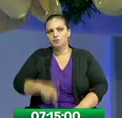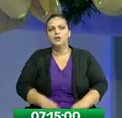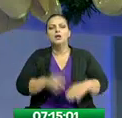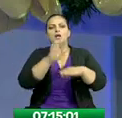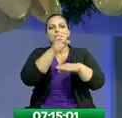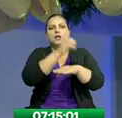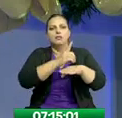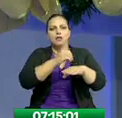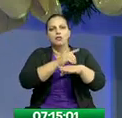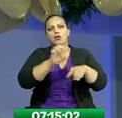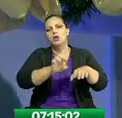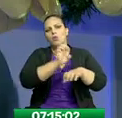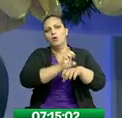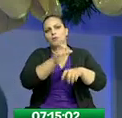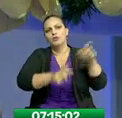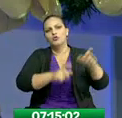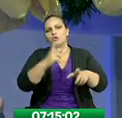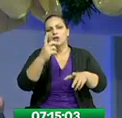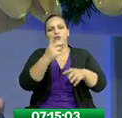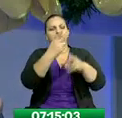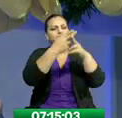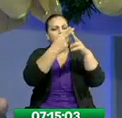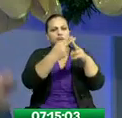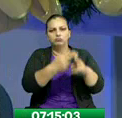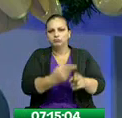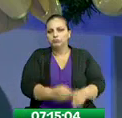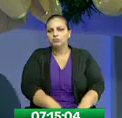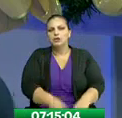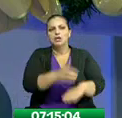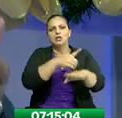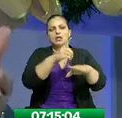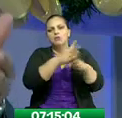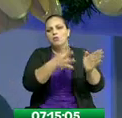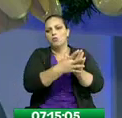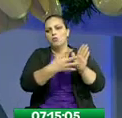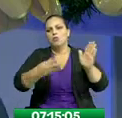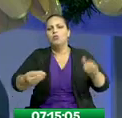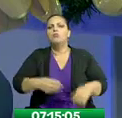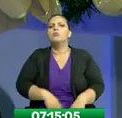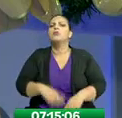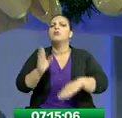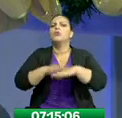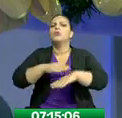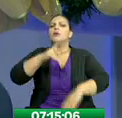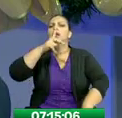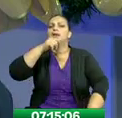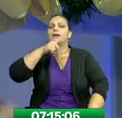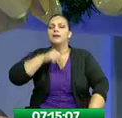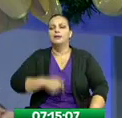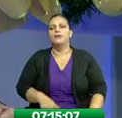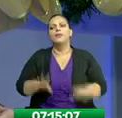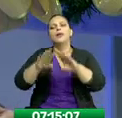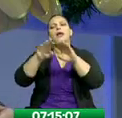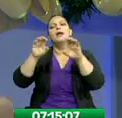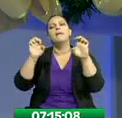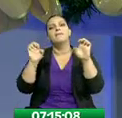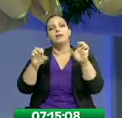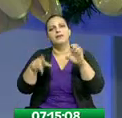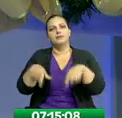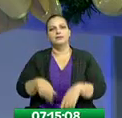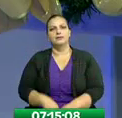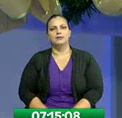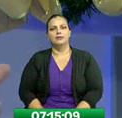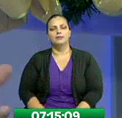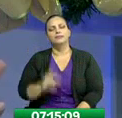duda exfuncionarios públicos, montaron una empresa, se encontraron facturas en las cuales habían comprado la base de datos. Todo